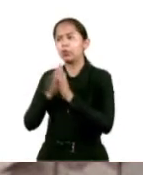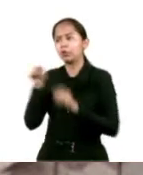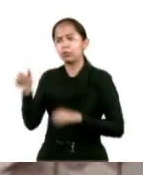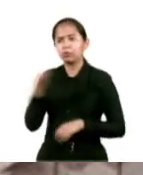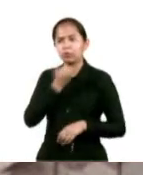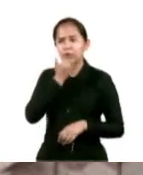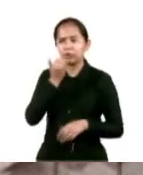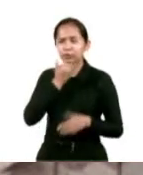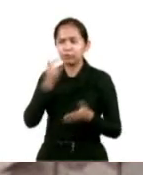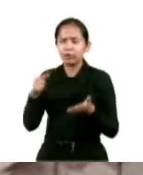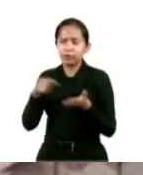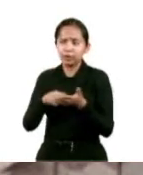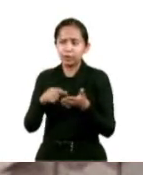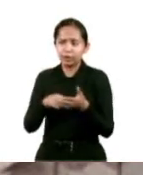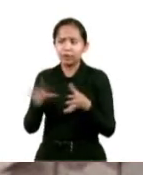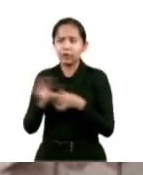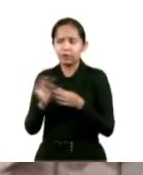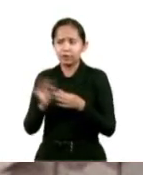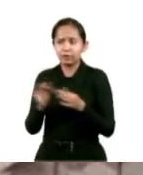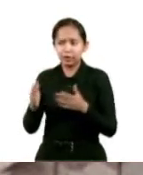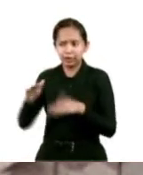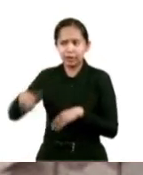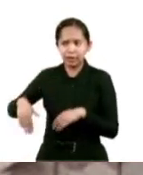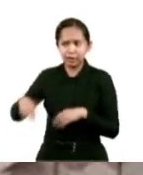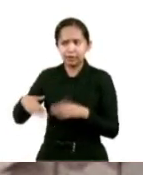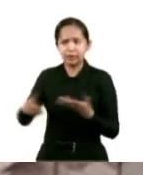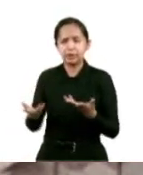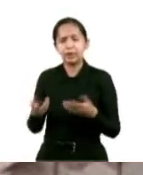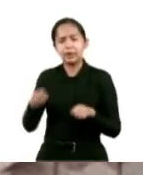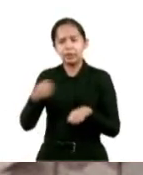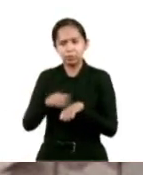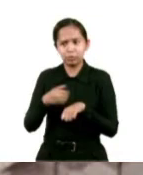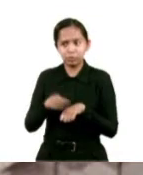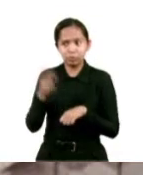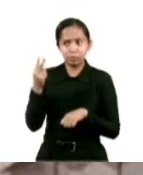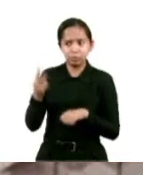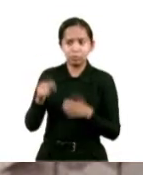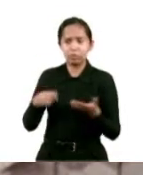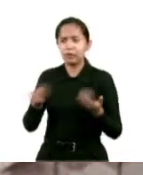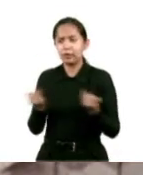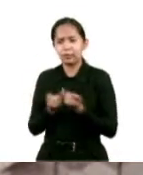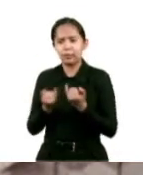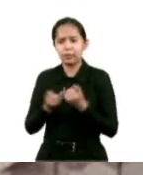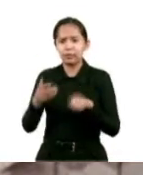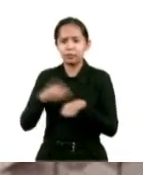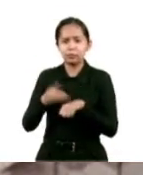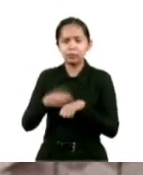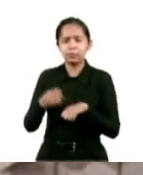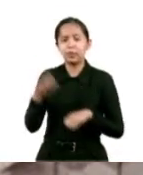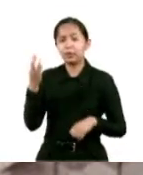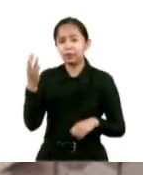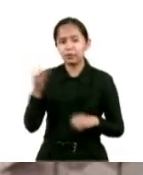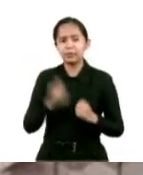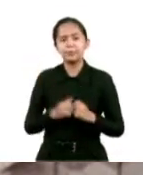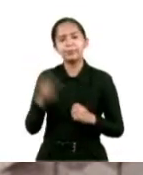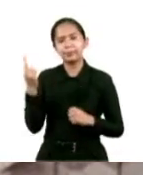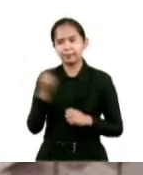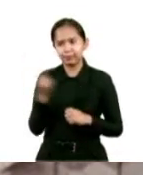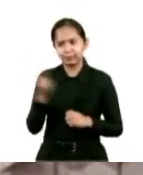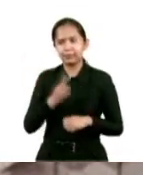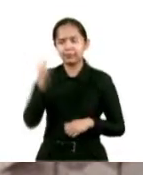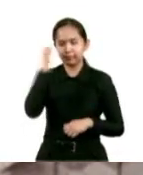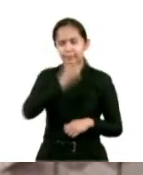diseño señalado tanto en el dictamen final fase 2 como en el análisis causa-raíz fase 3.